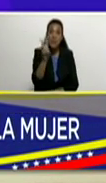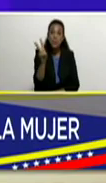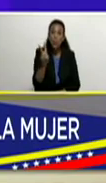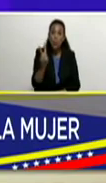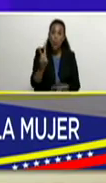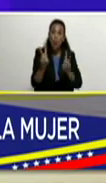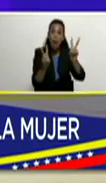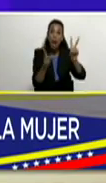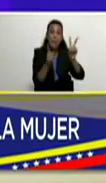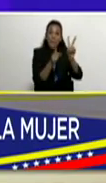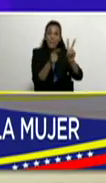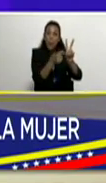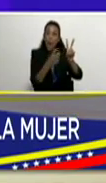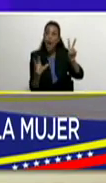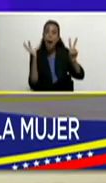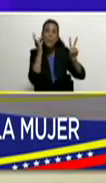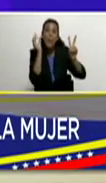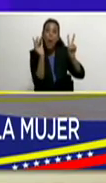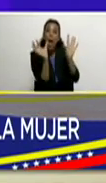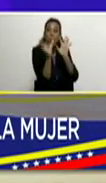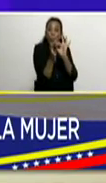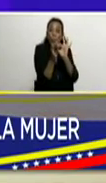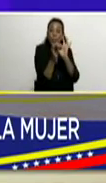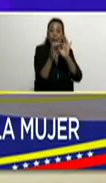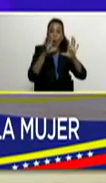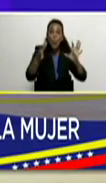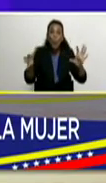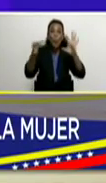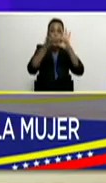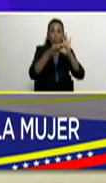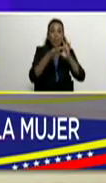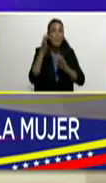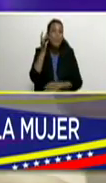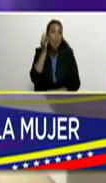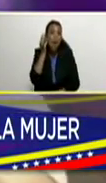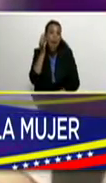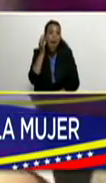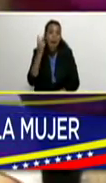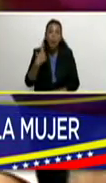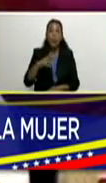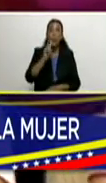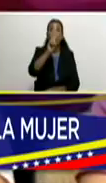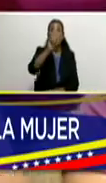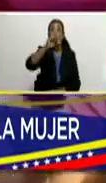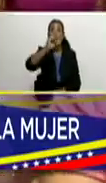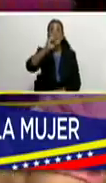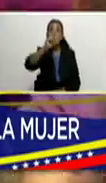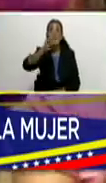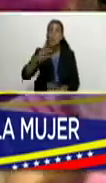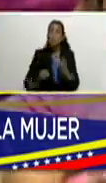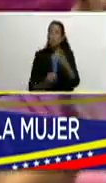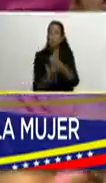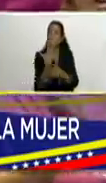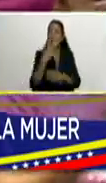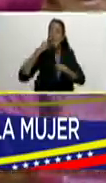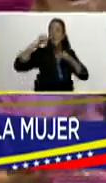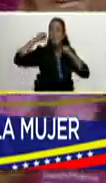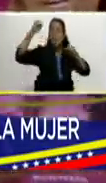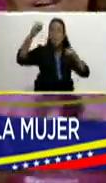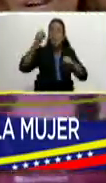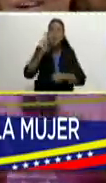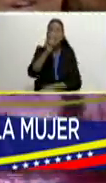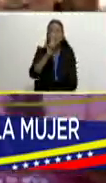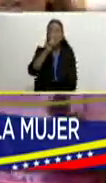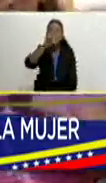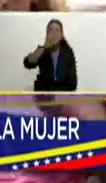Mujer, como fue la fundación de la Unión Nacional de Mujeres, Una Mujer, la gloriosa y heroica Una